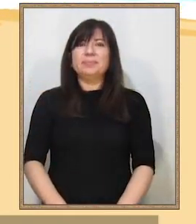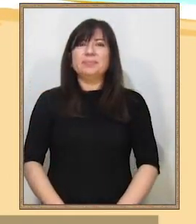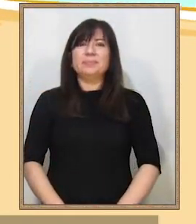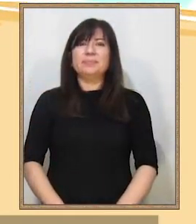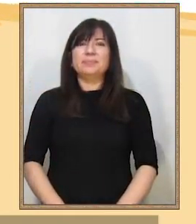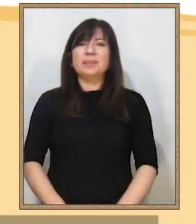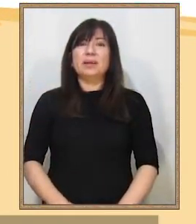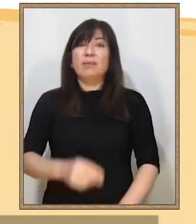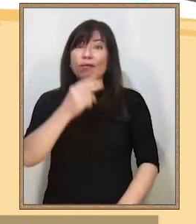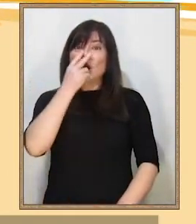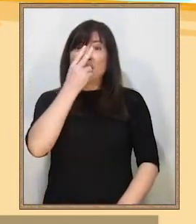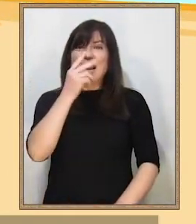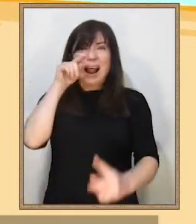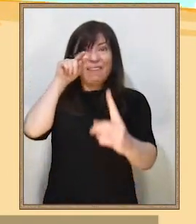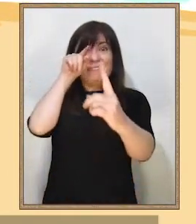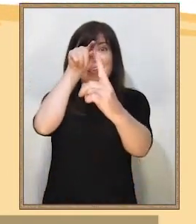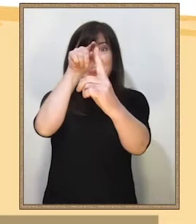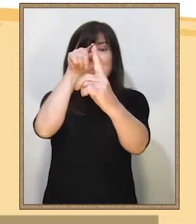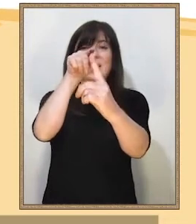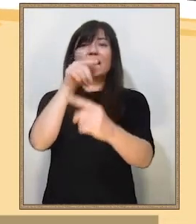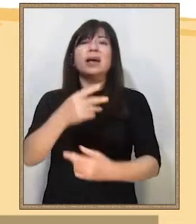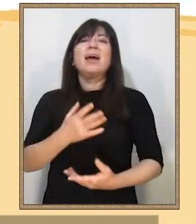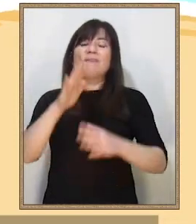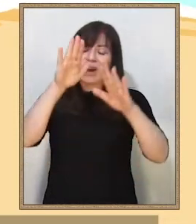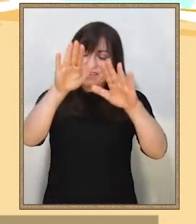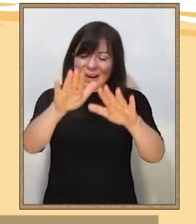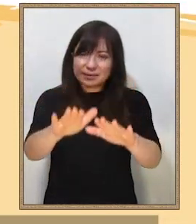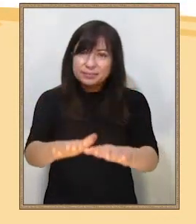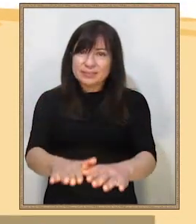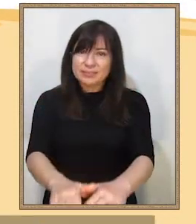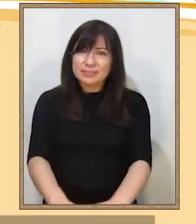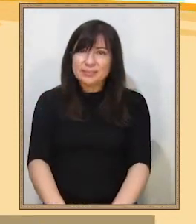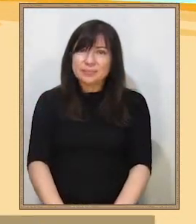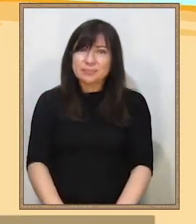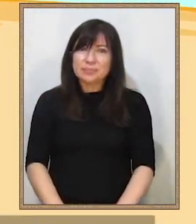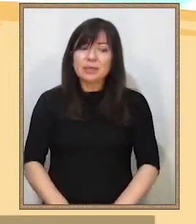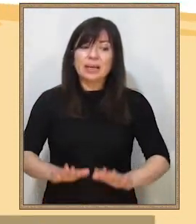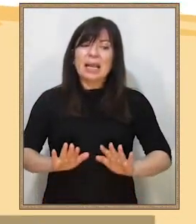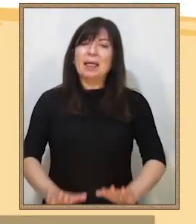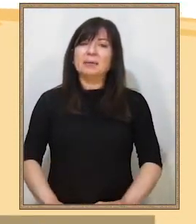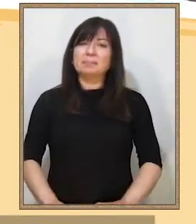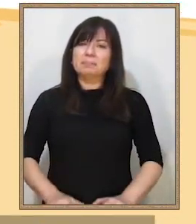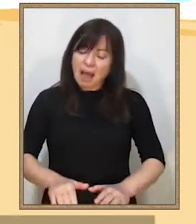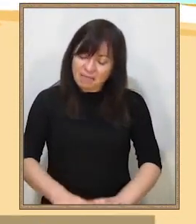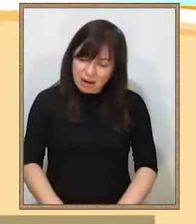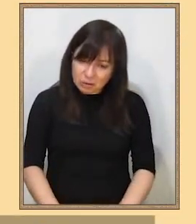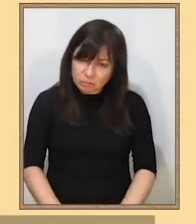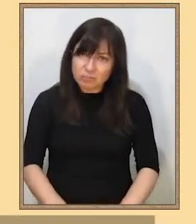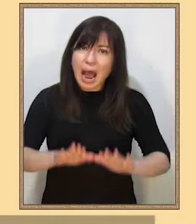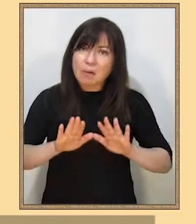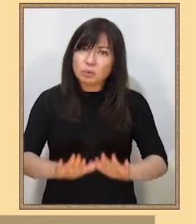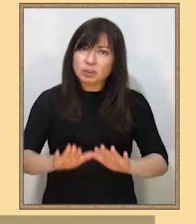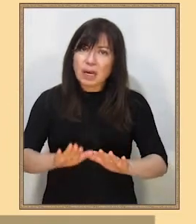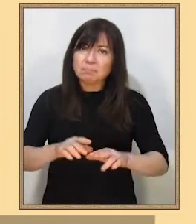Voy a mirar hacia el frente y voy a bajar. Y me voy a quedar acá apoyando.